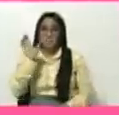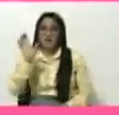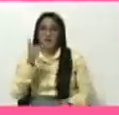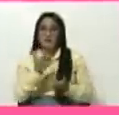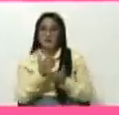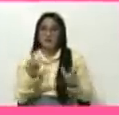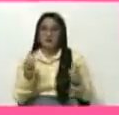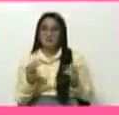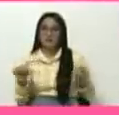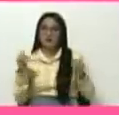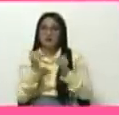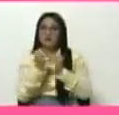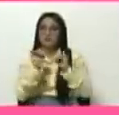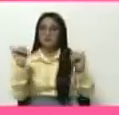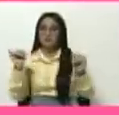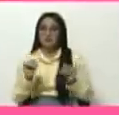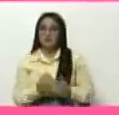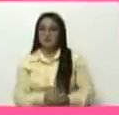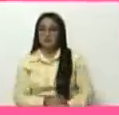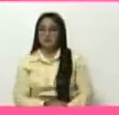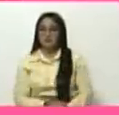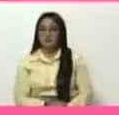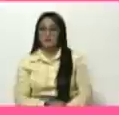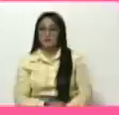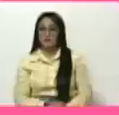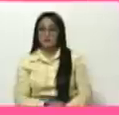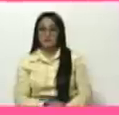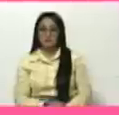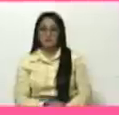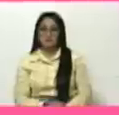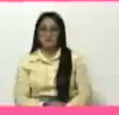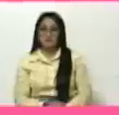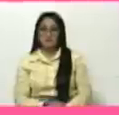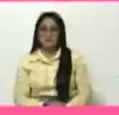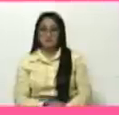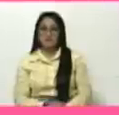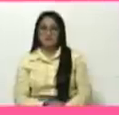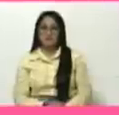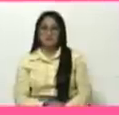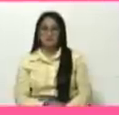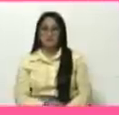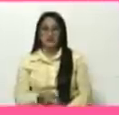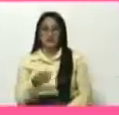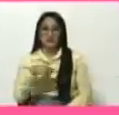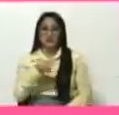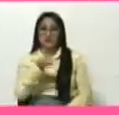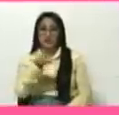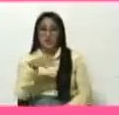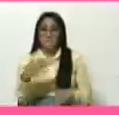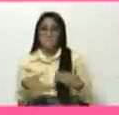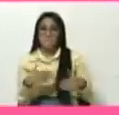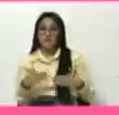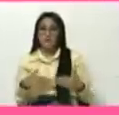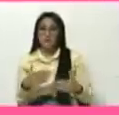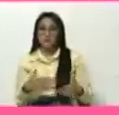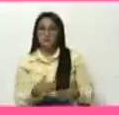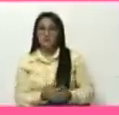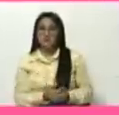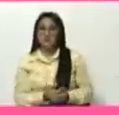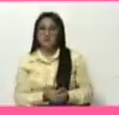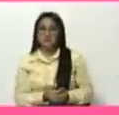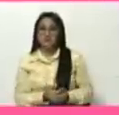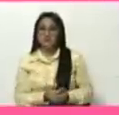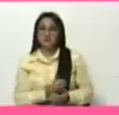libre, soberana e independiente. Y ustedes en su proceso de